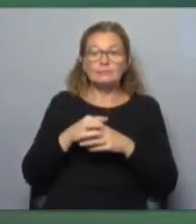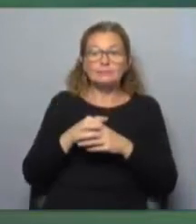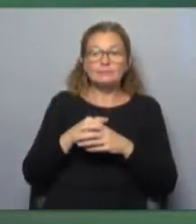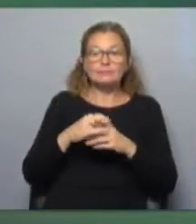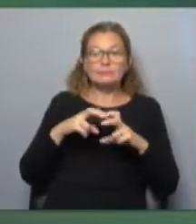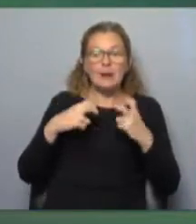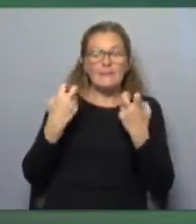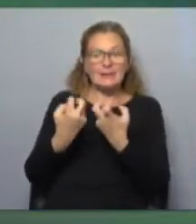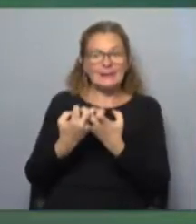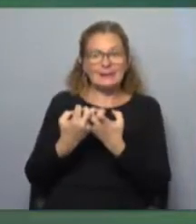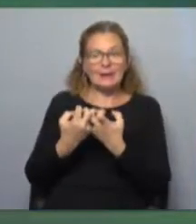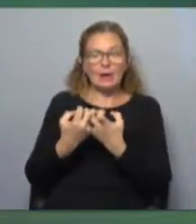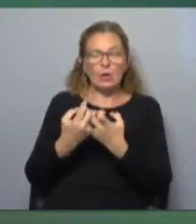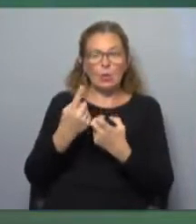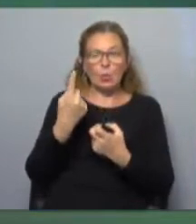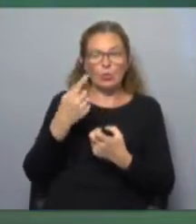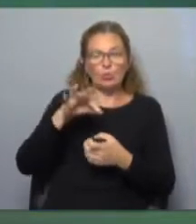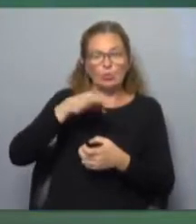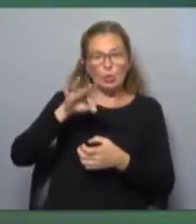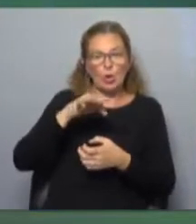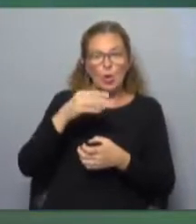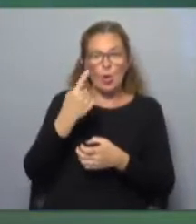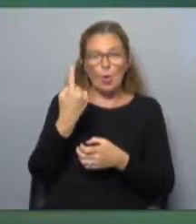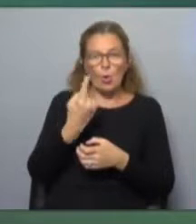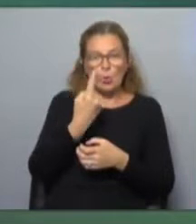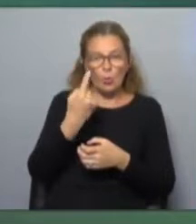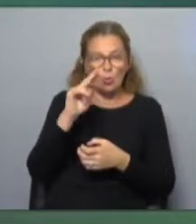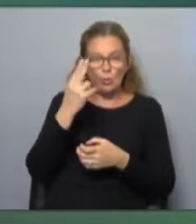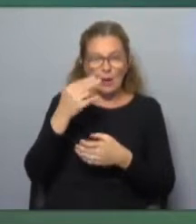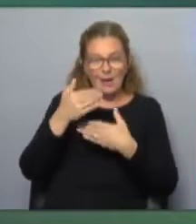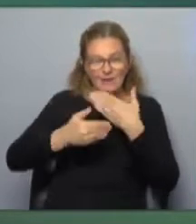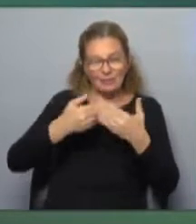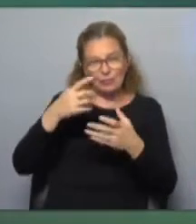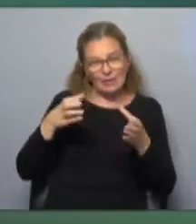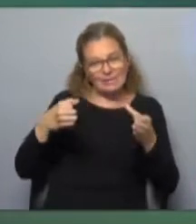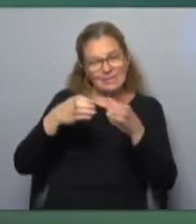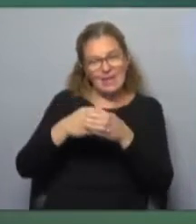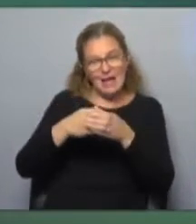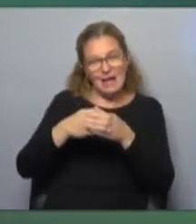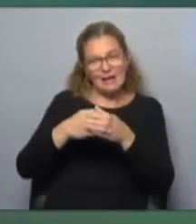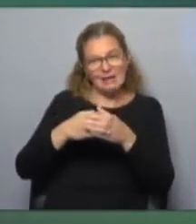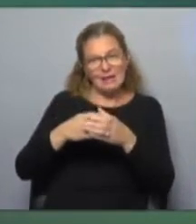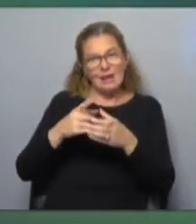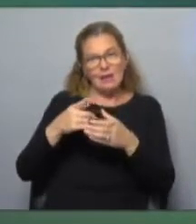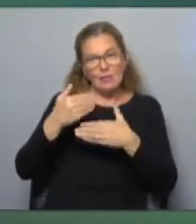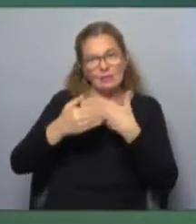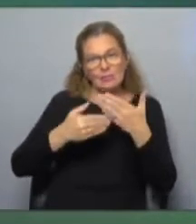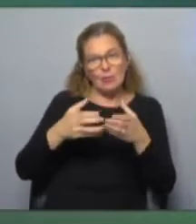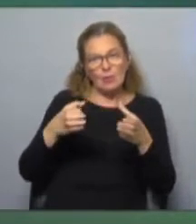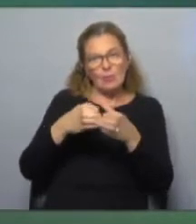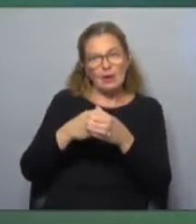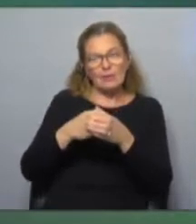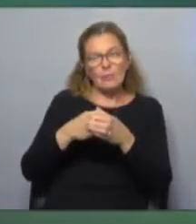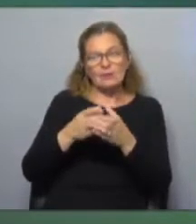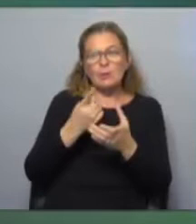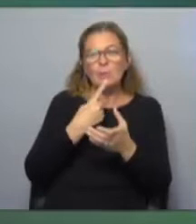La mesa nacional del movimiento Un Solo Uruguay se reunió este fin de semana y avanzó en la idea de transformarse en un partido político que se